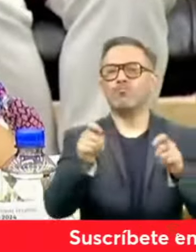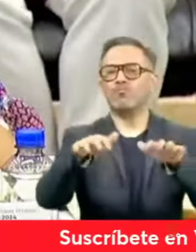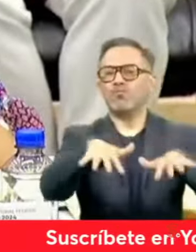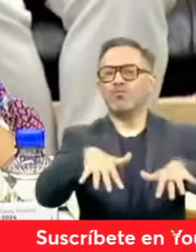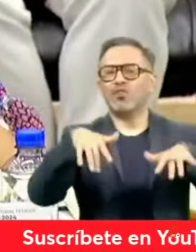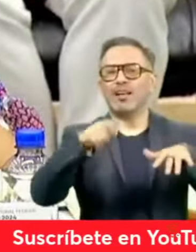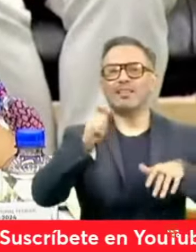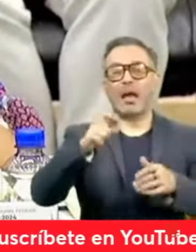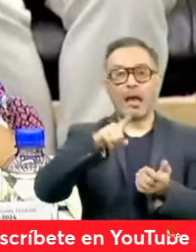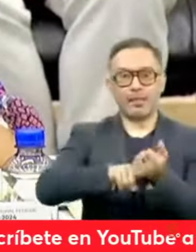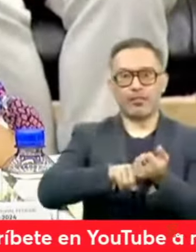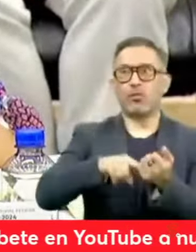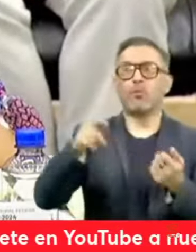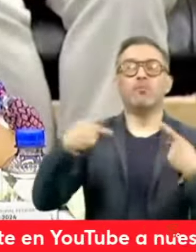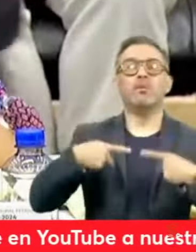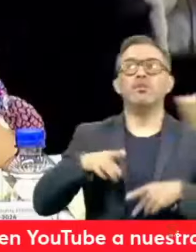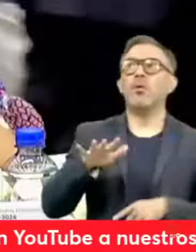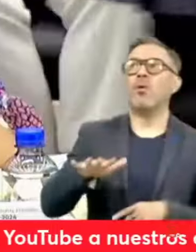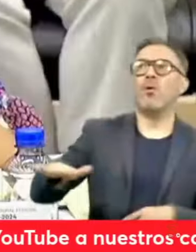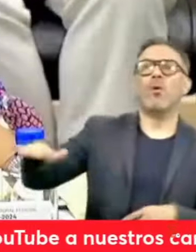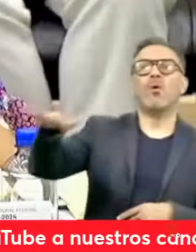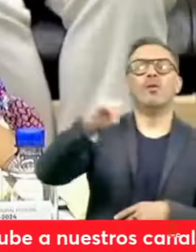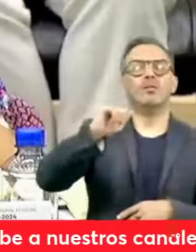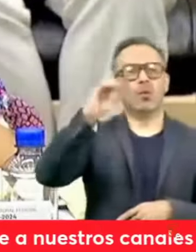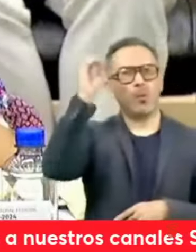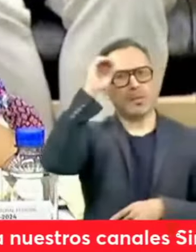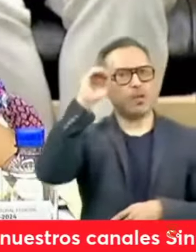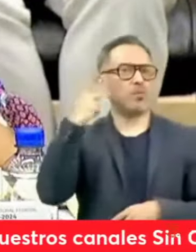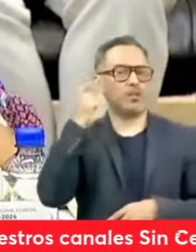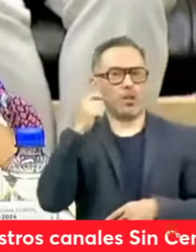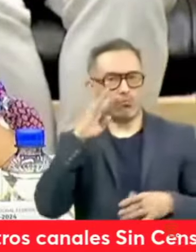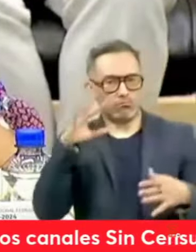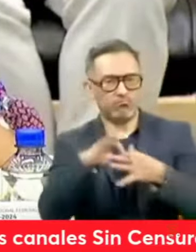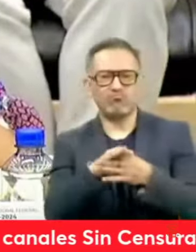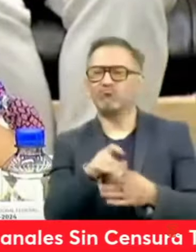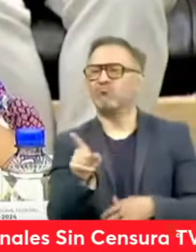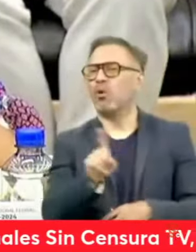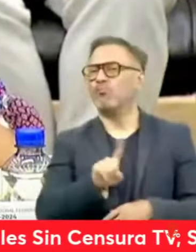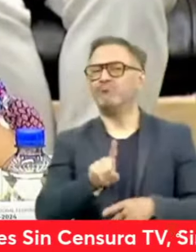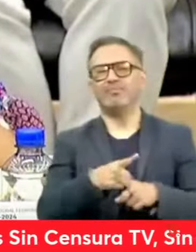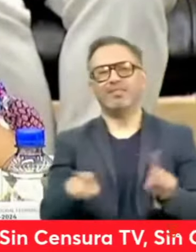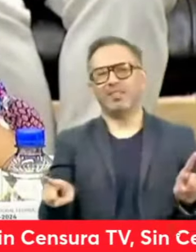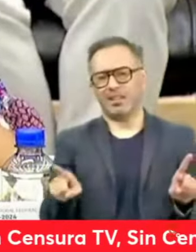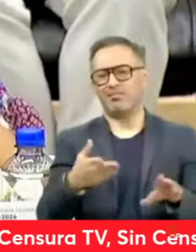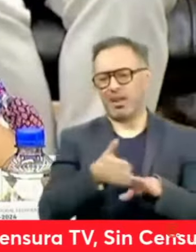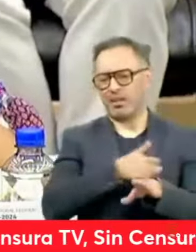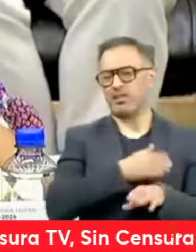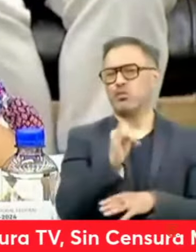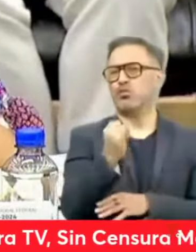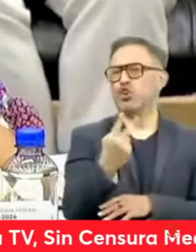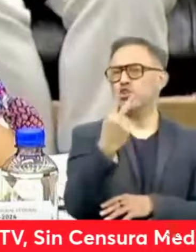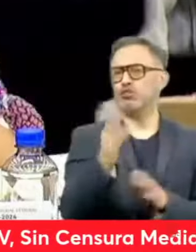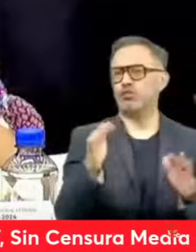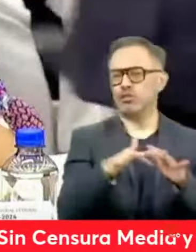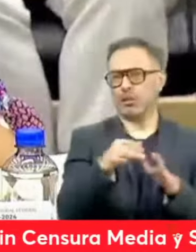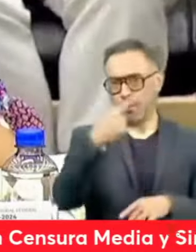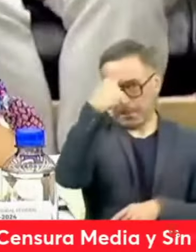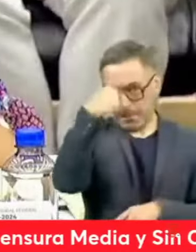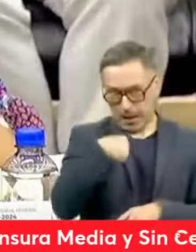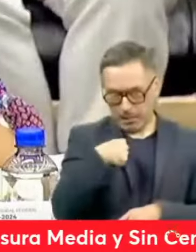pluralidad política que la ciudadanía expresó en las urnas el pasado 2 de junio. Para mí esto no es